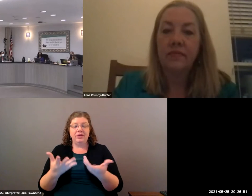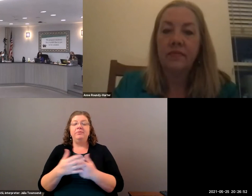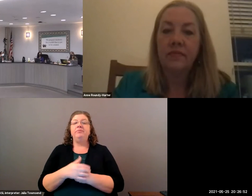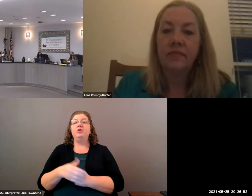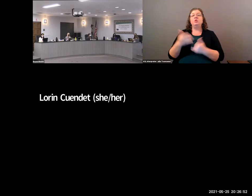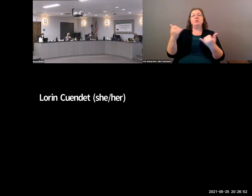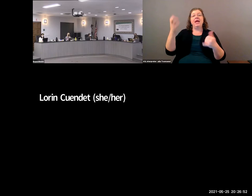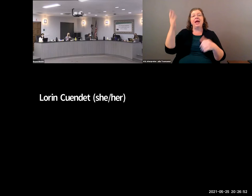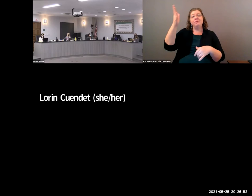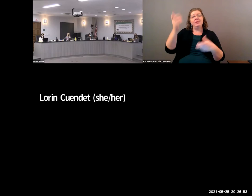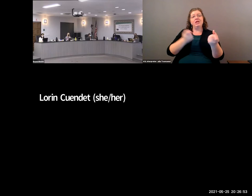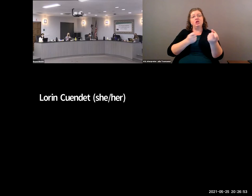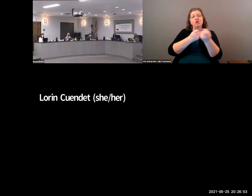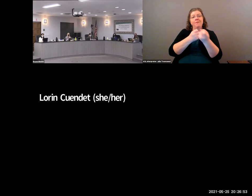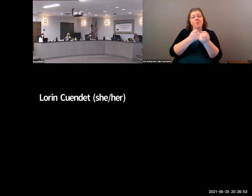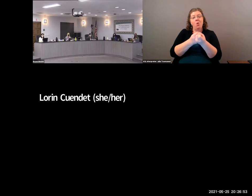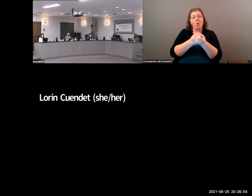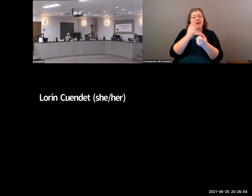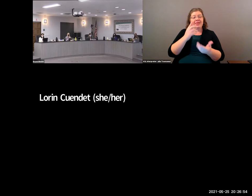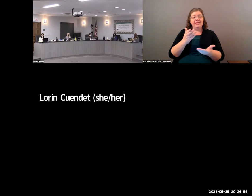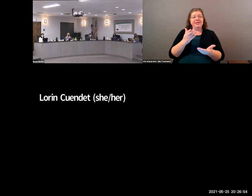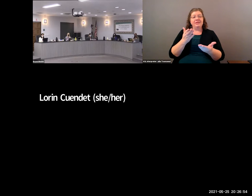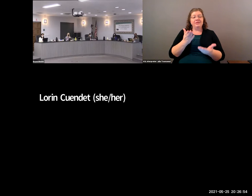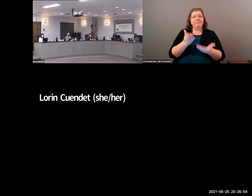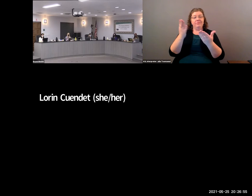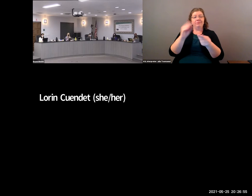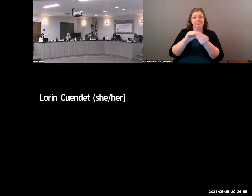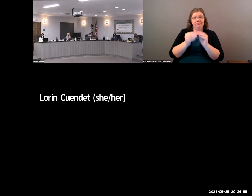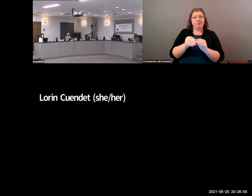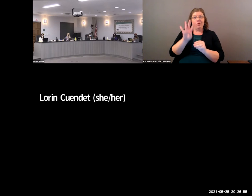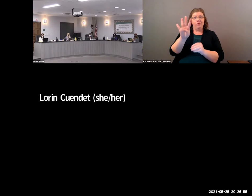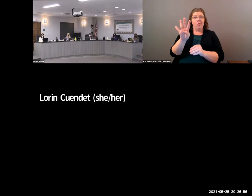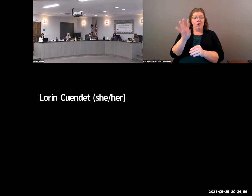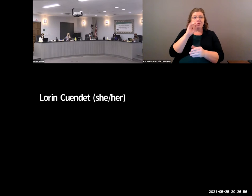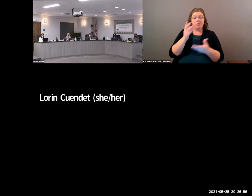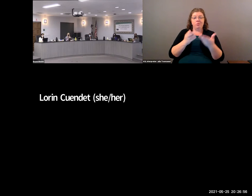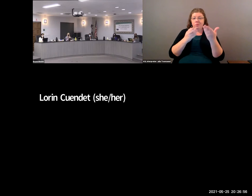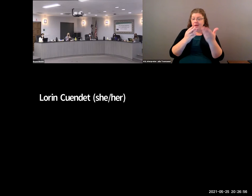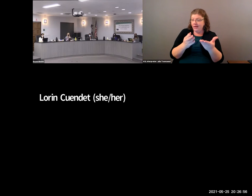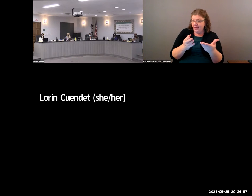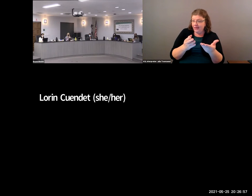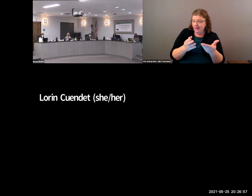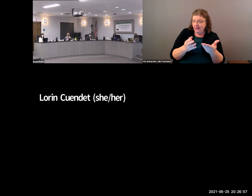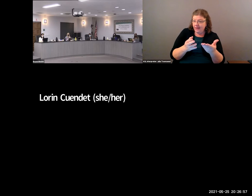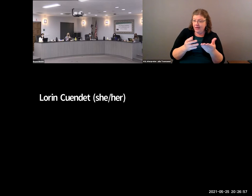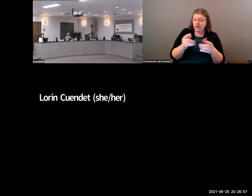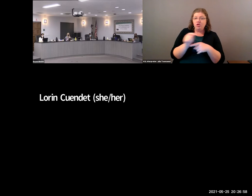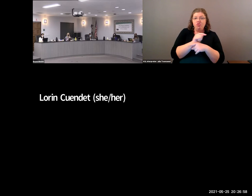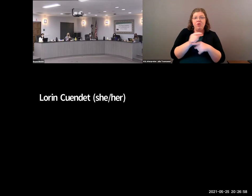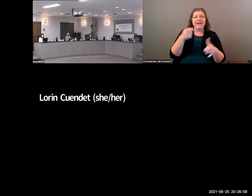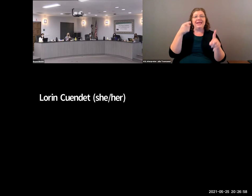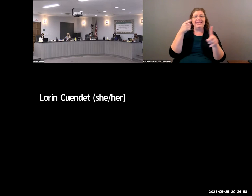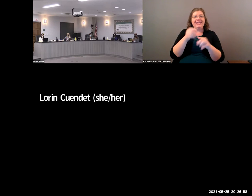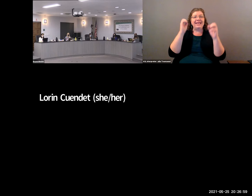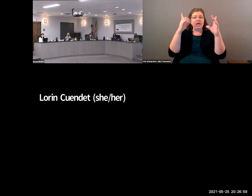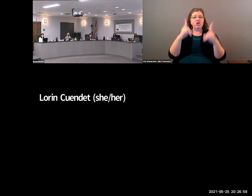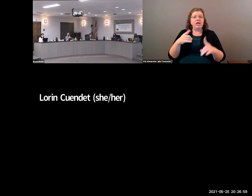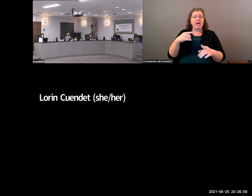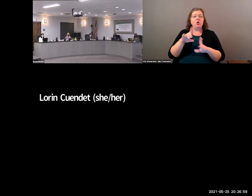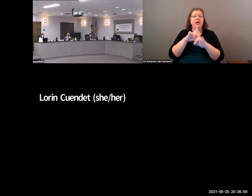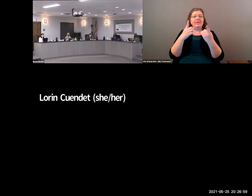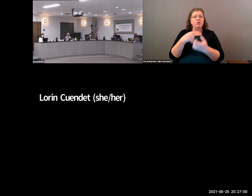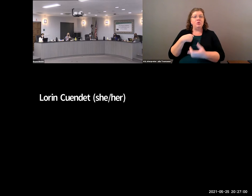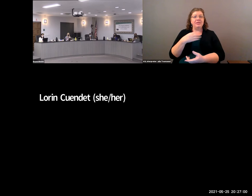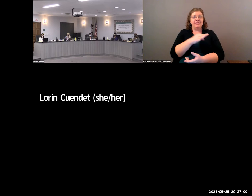también exalumna de este distrito. Estoy hablando para apoyar este artículo para traer